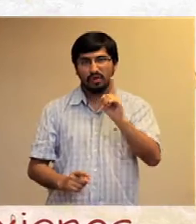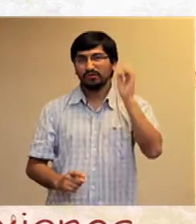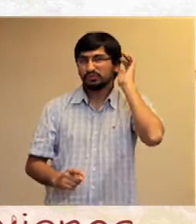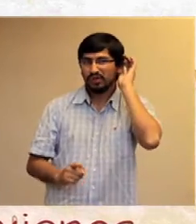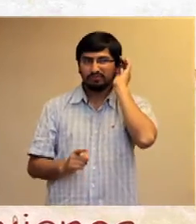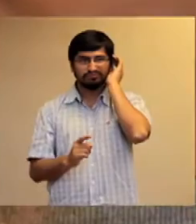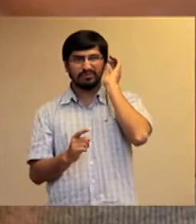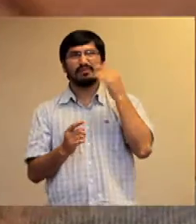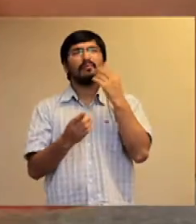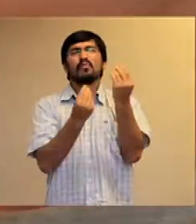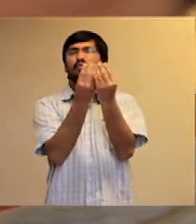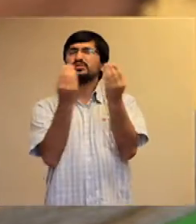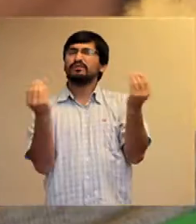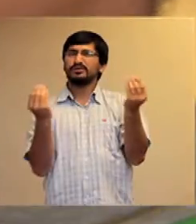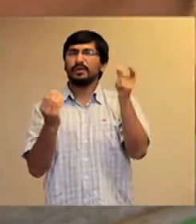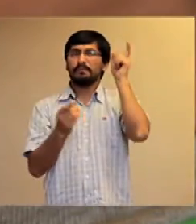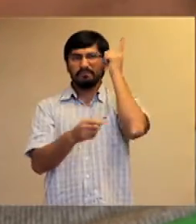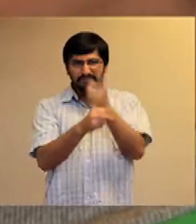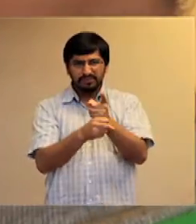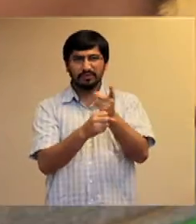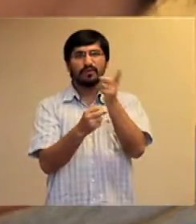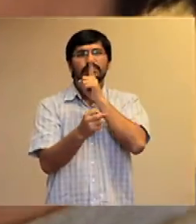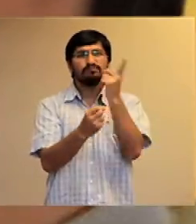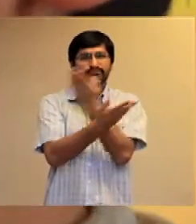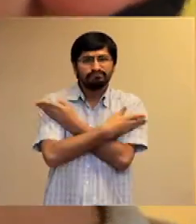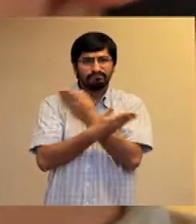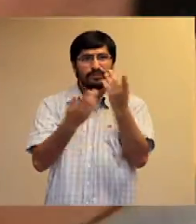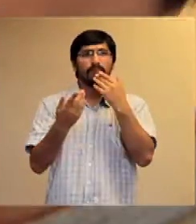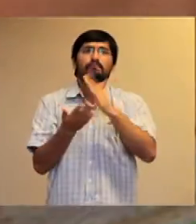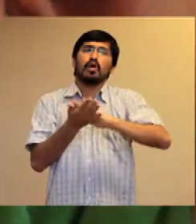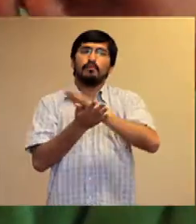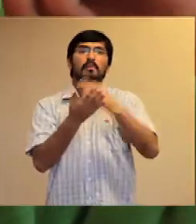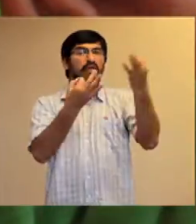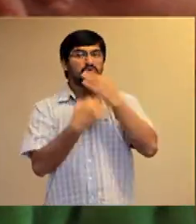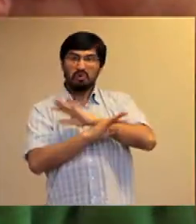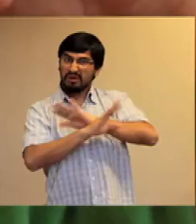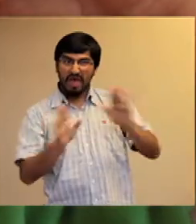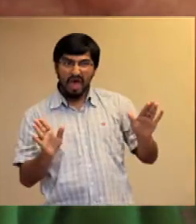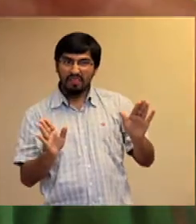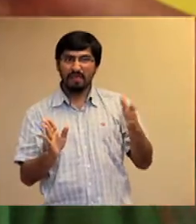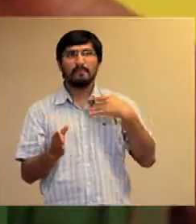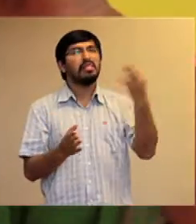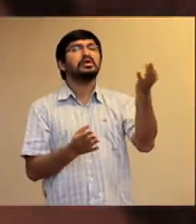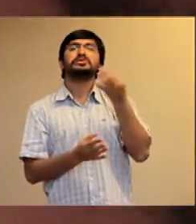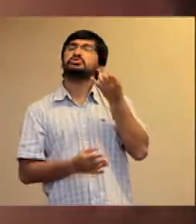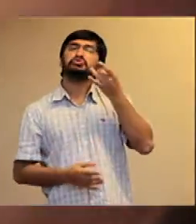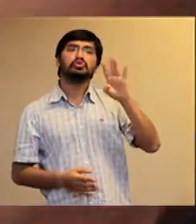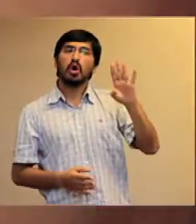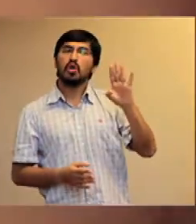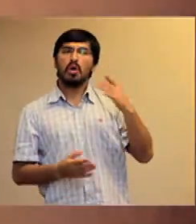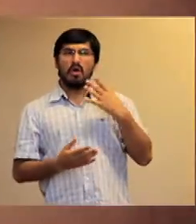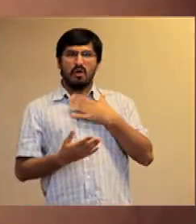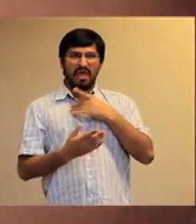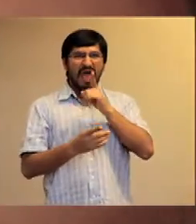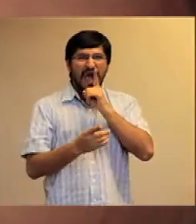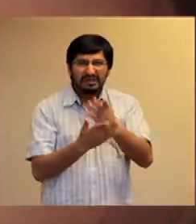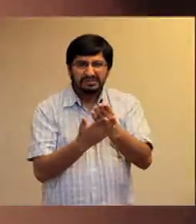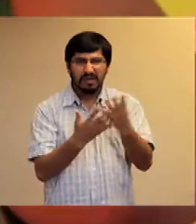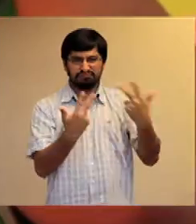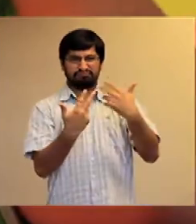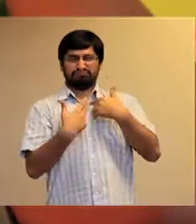escuchan a los niños y muchas veces lo hacen callar. No me dijo nada y me dijo que me